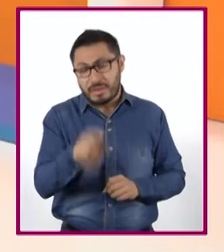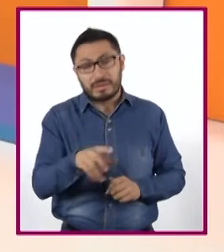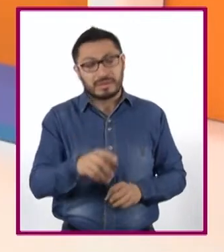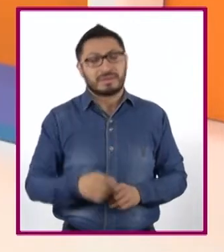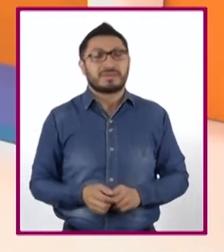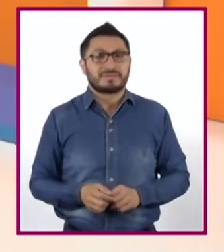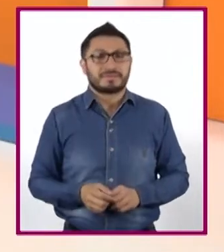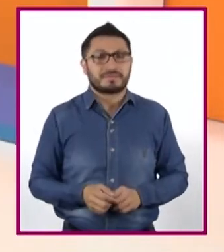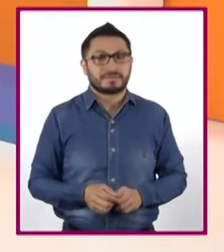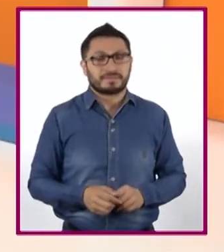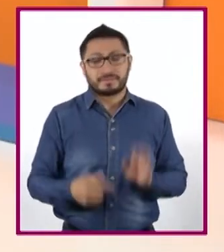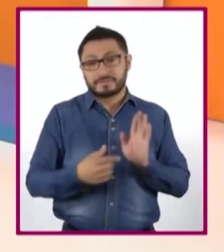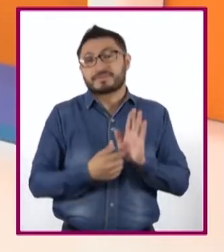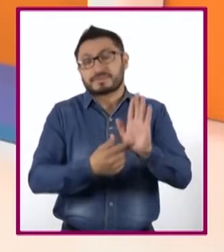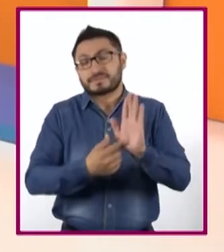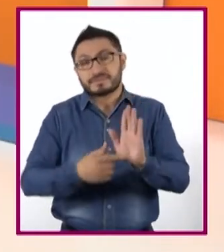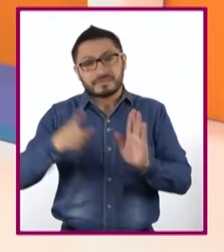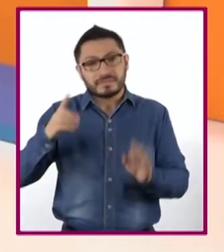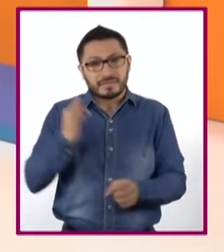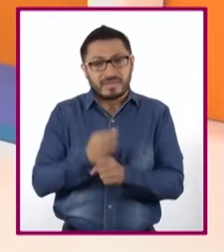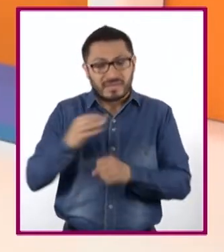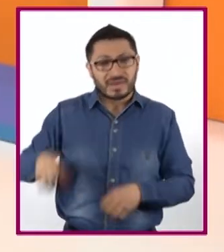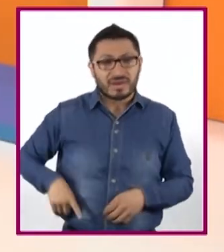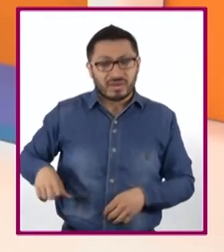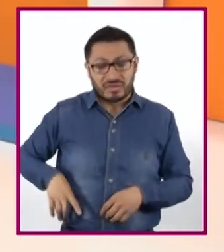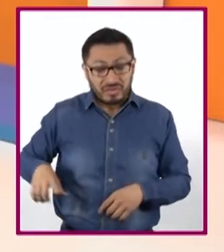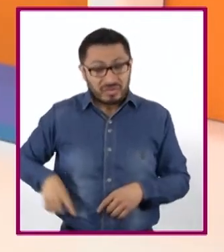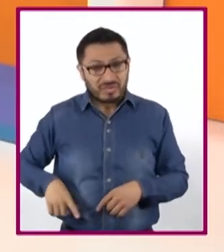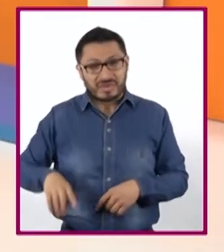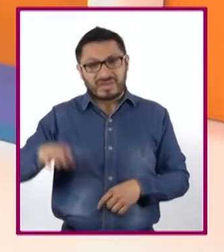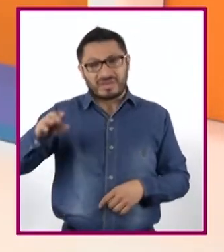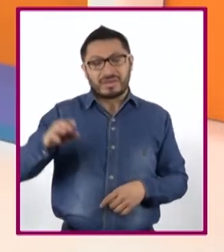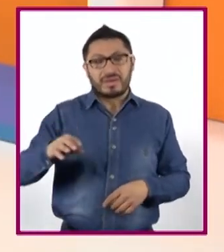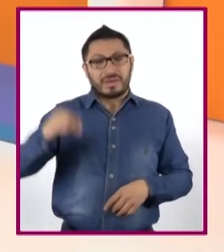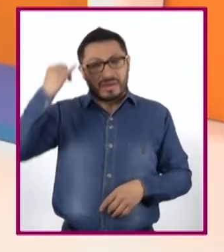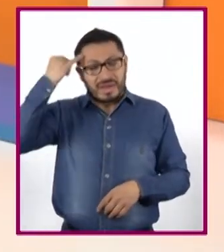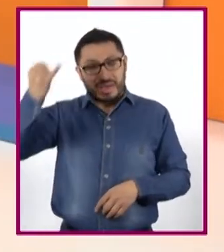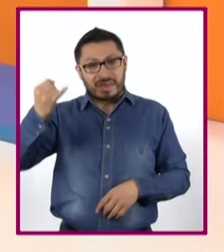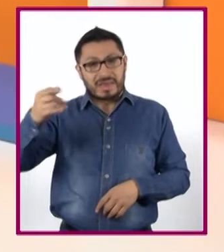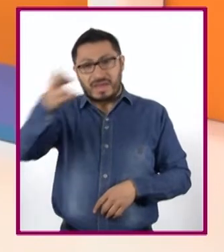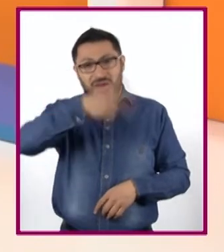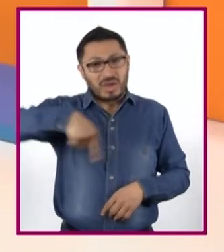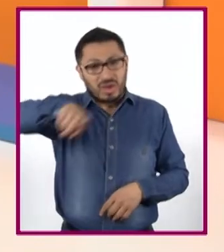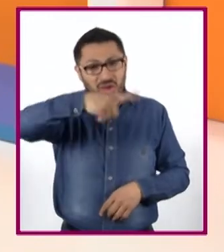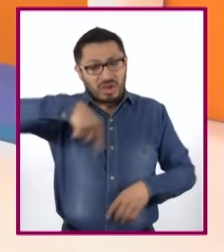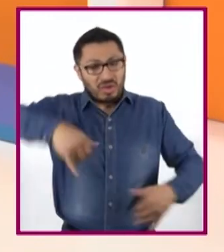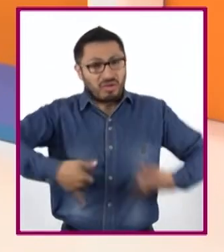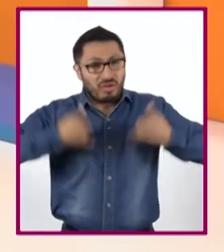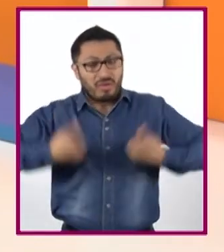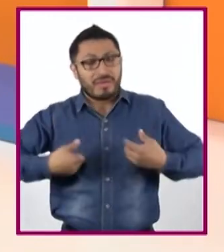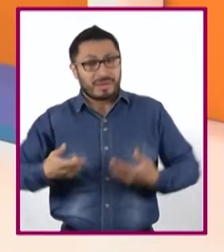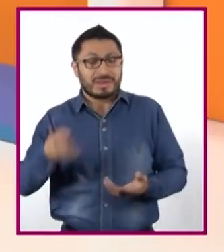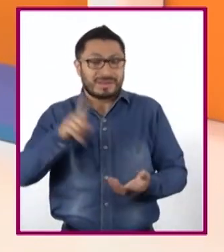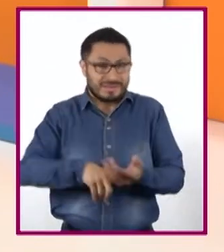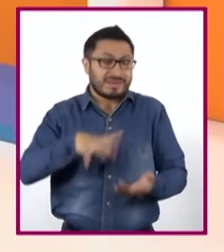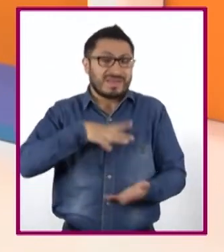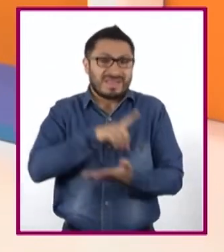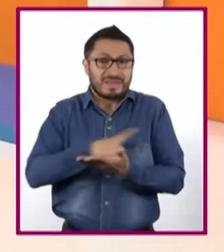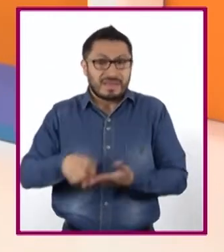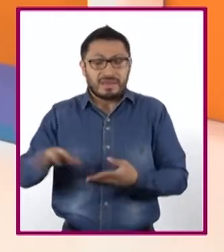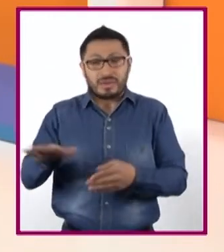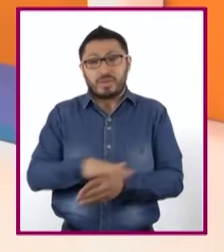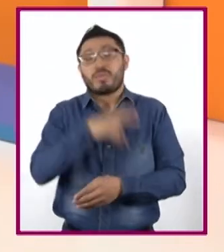legislación actual, se piensa que las y los adolescentes son sujetos de derecho, por lo que los miembros de la sociedad y el